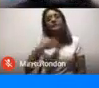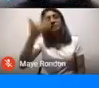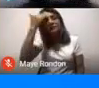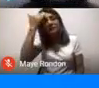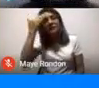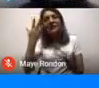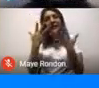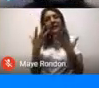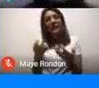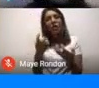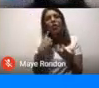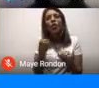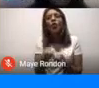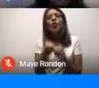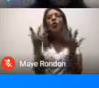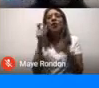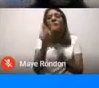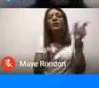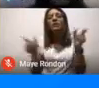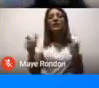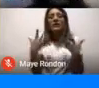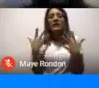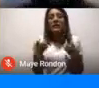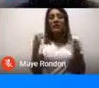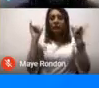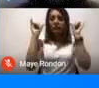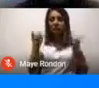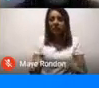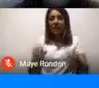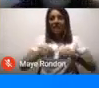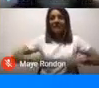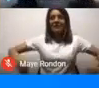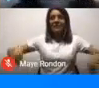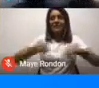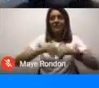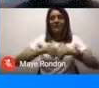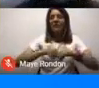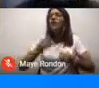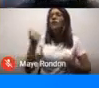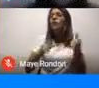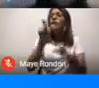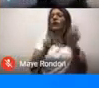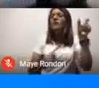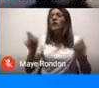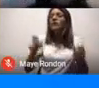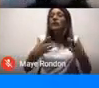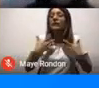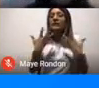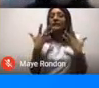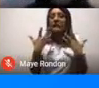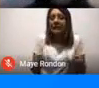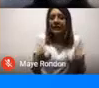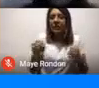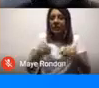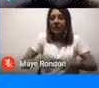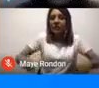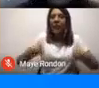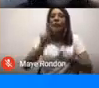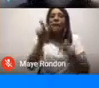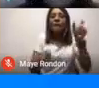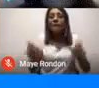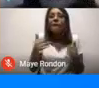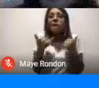saber cuánta gente quiero acá en mi territorio, qué tipo de personas quiero que estén en mi territorio,